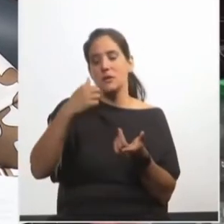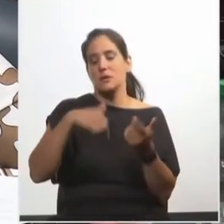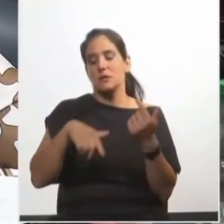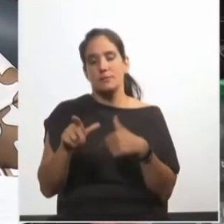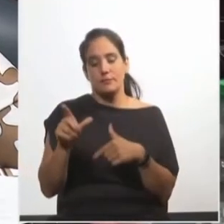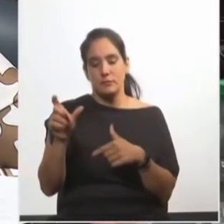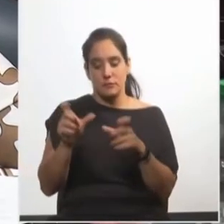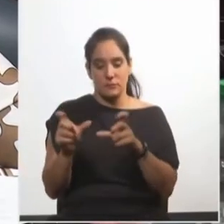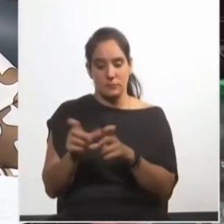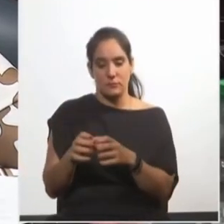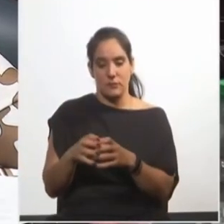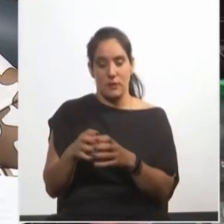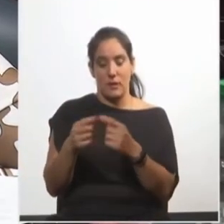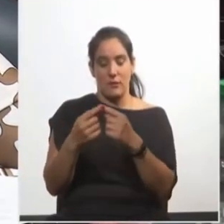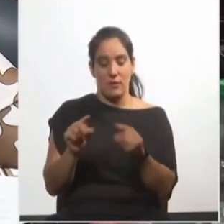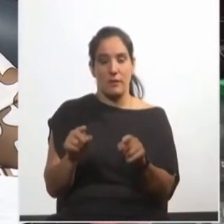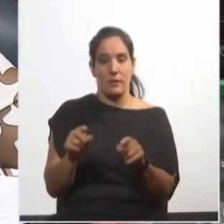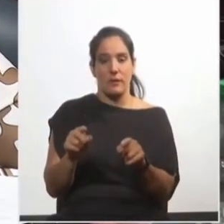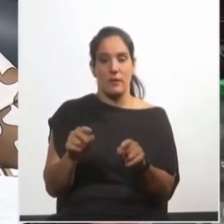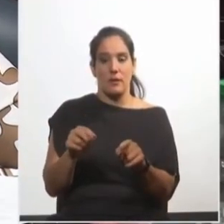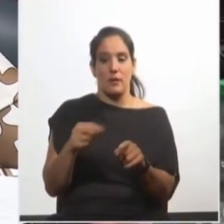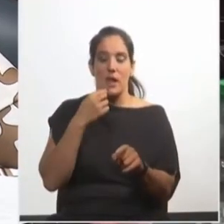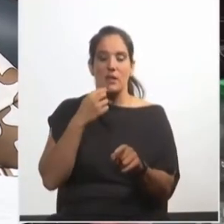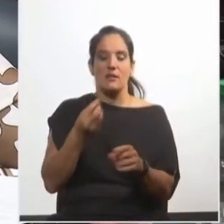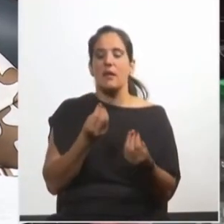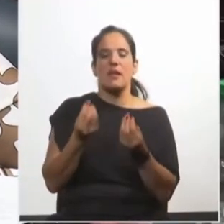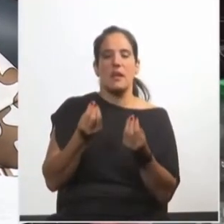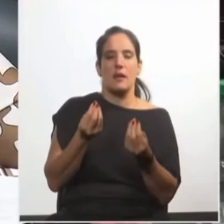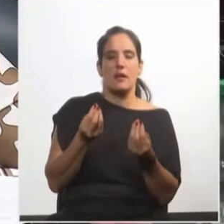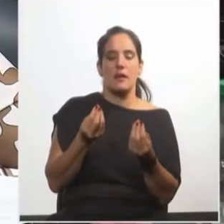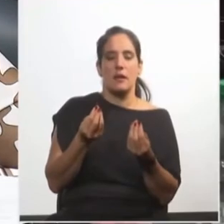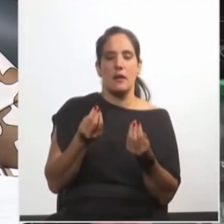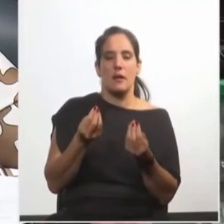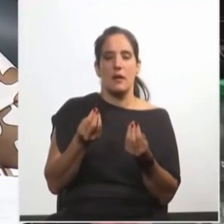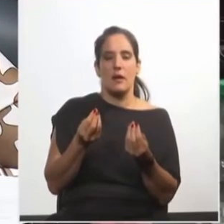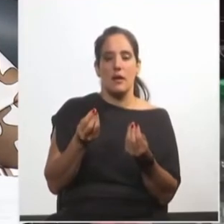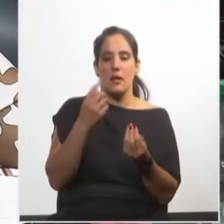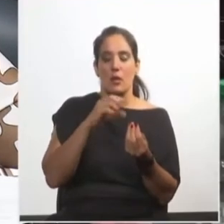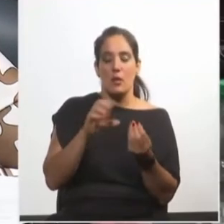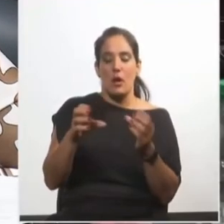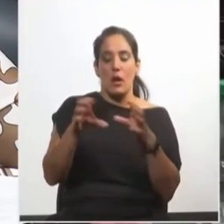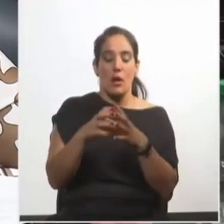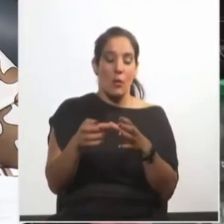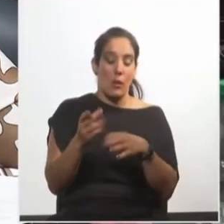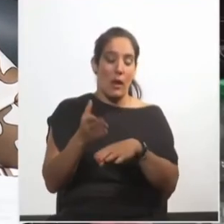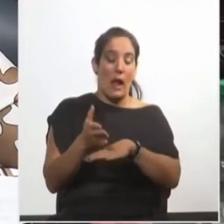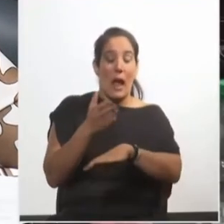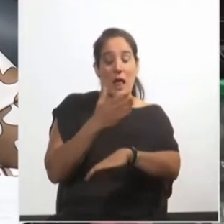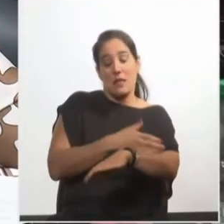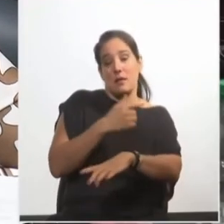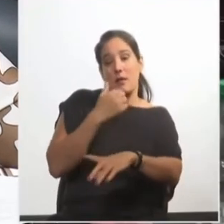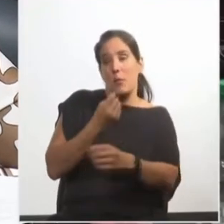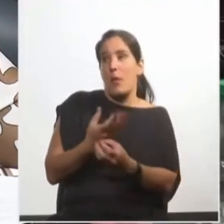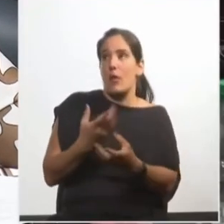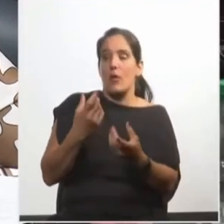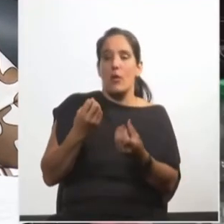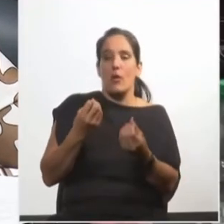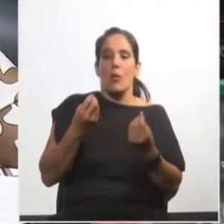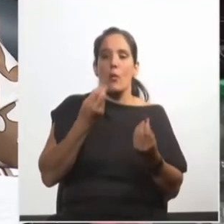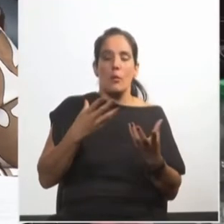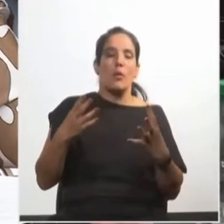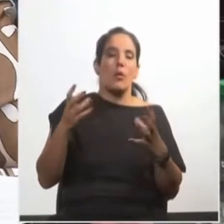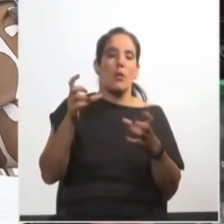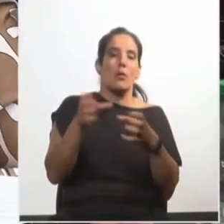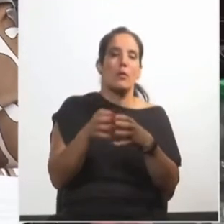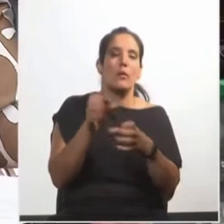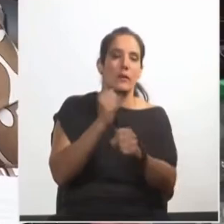que surgen del esquema de transición, refiere a la definición de una causal de retiro anticipado por desempeño de puestos de